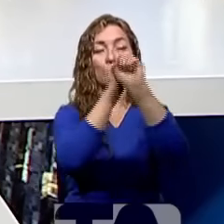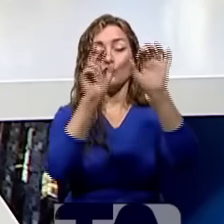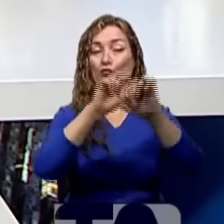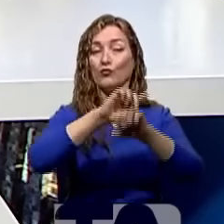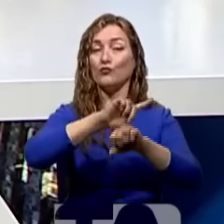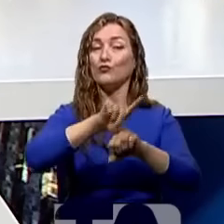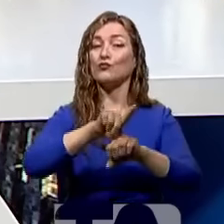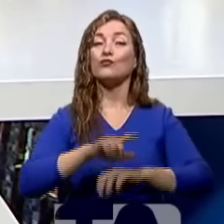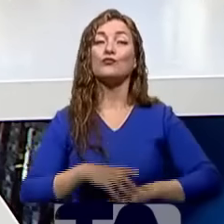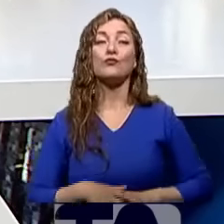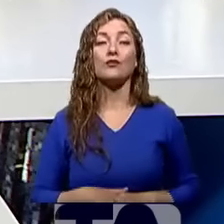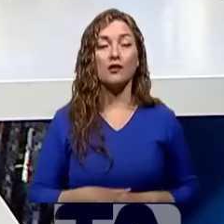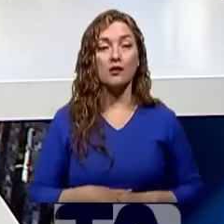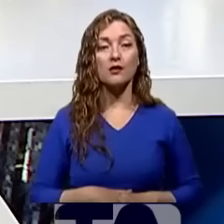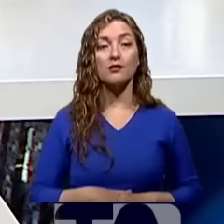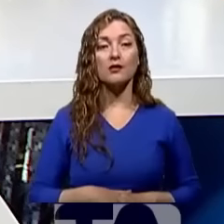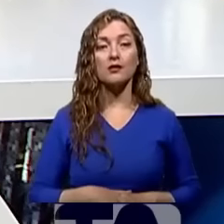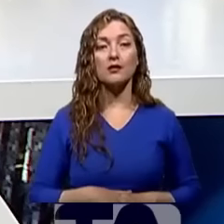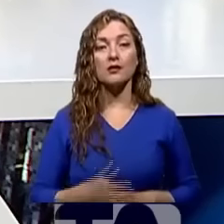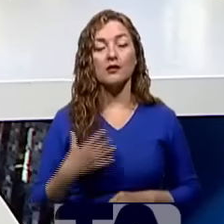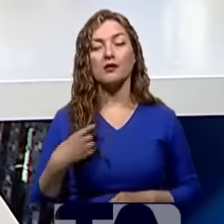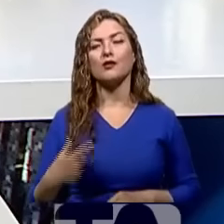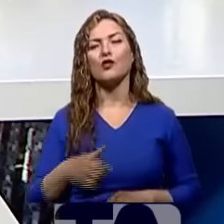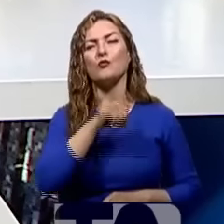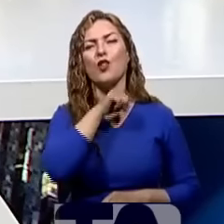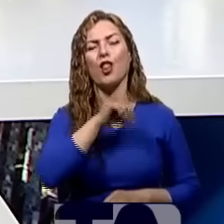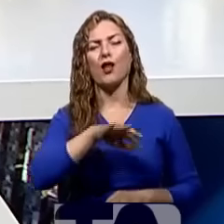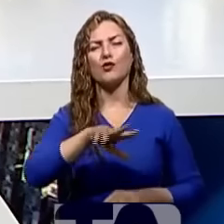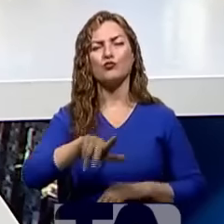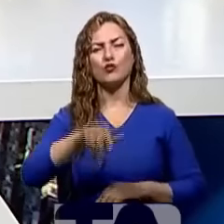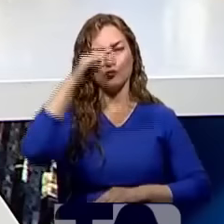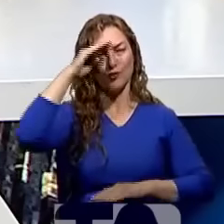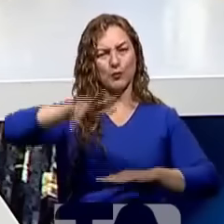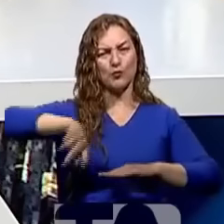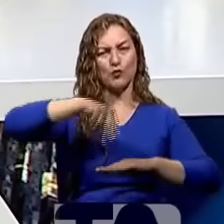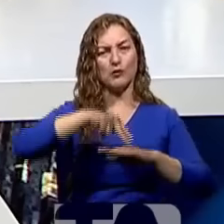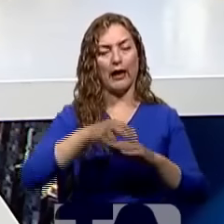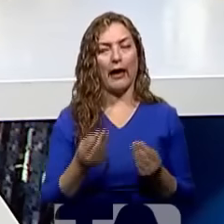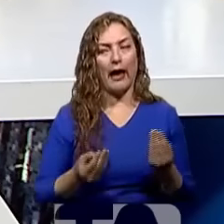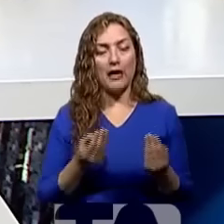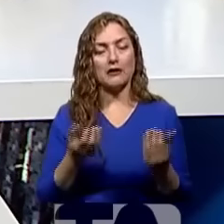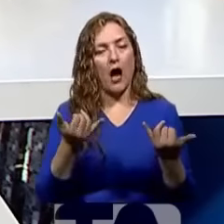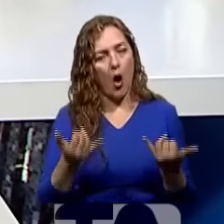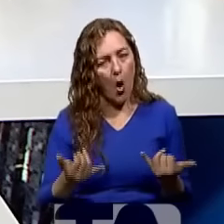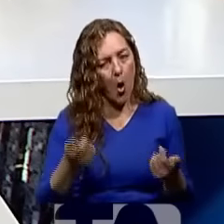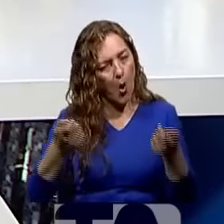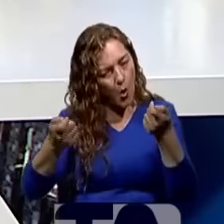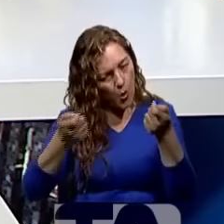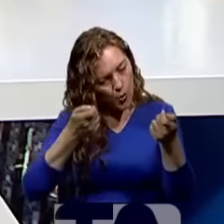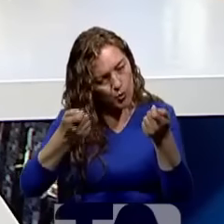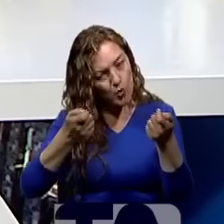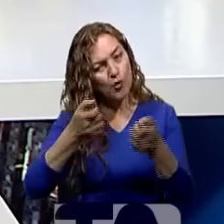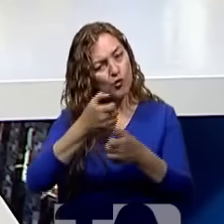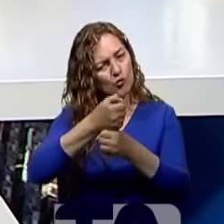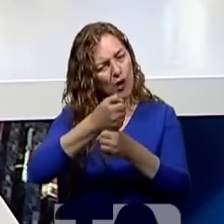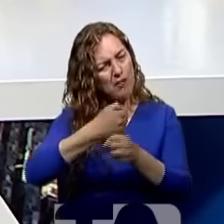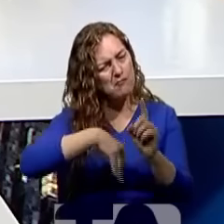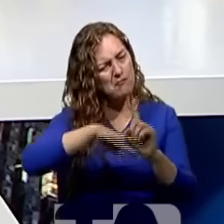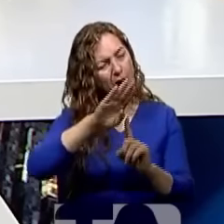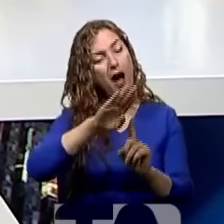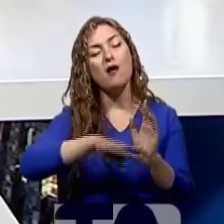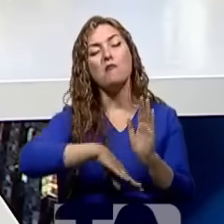8:08 a.m. y precisamente después de todos estos hechos delictivos, la Policía Nacional realiza operativos de seguridad en zonas conflictivas de aquí